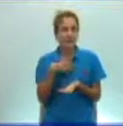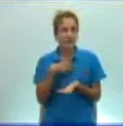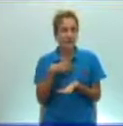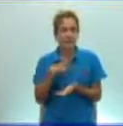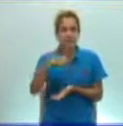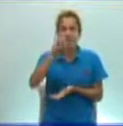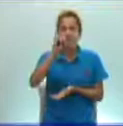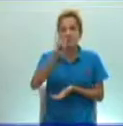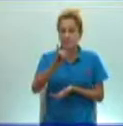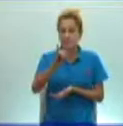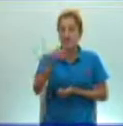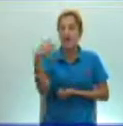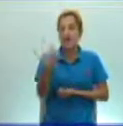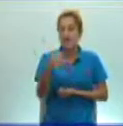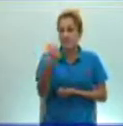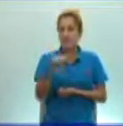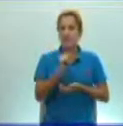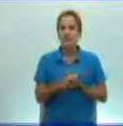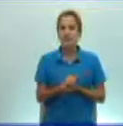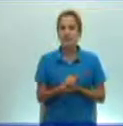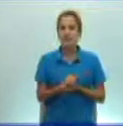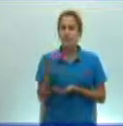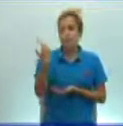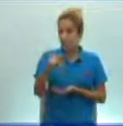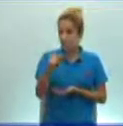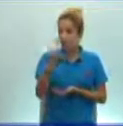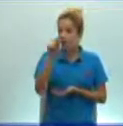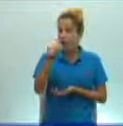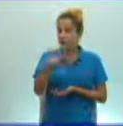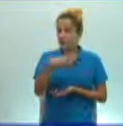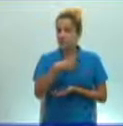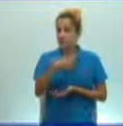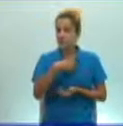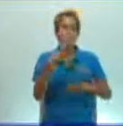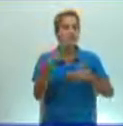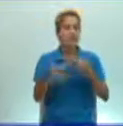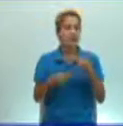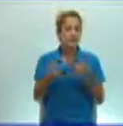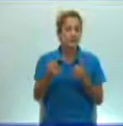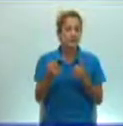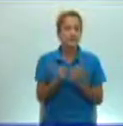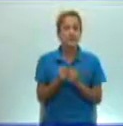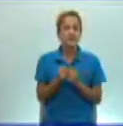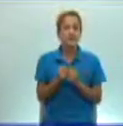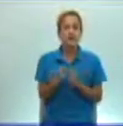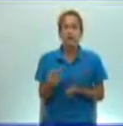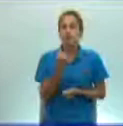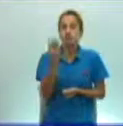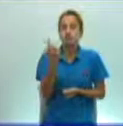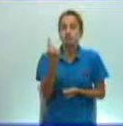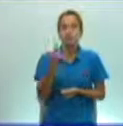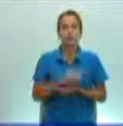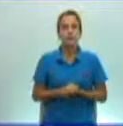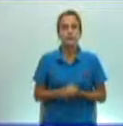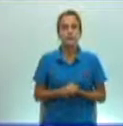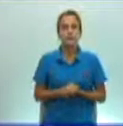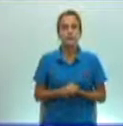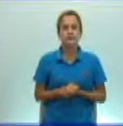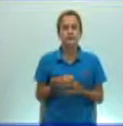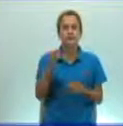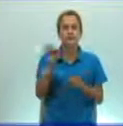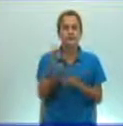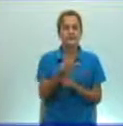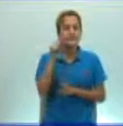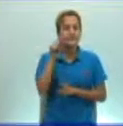6 actividades que debían realizar de manera independiente. A partir de